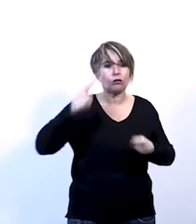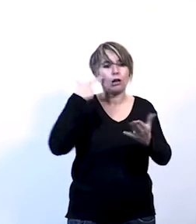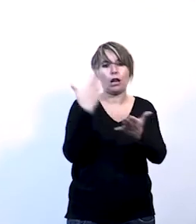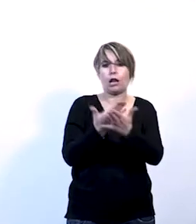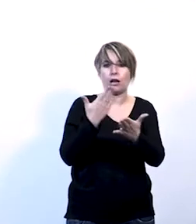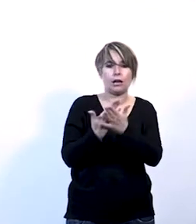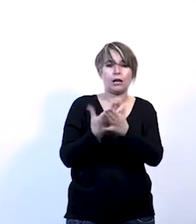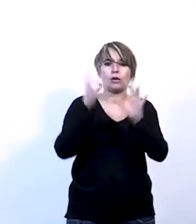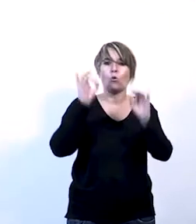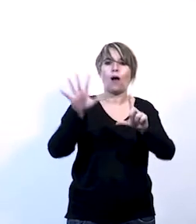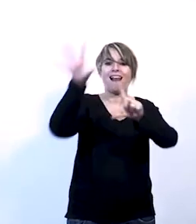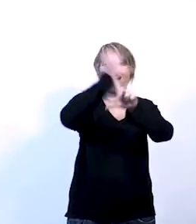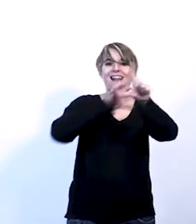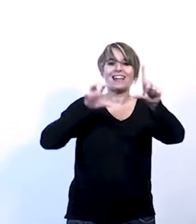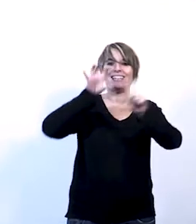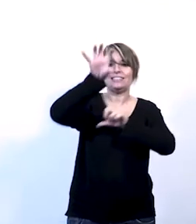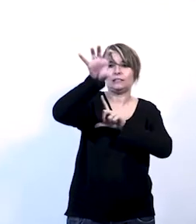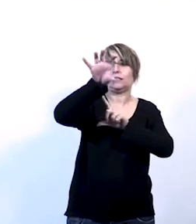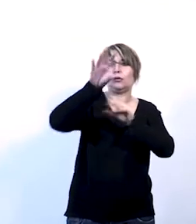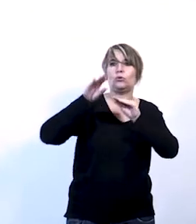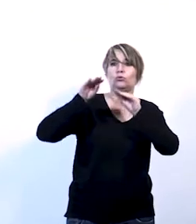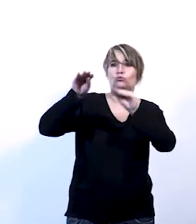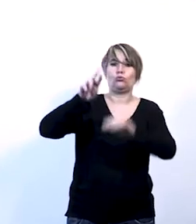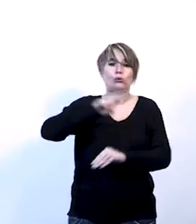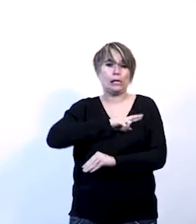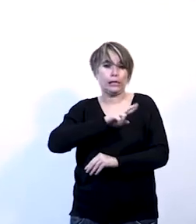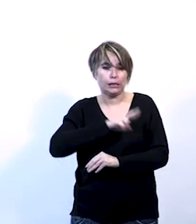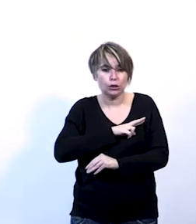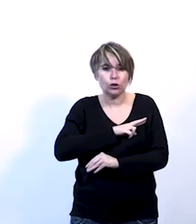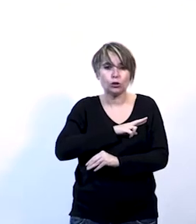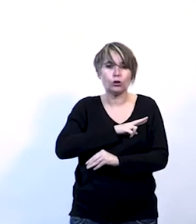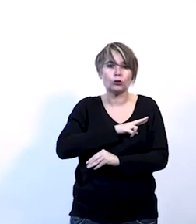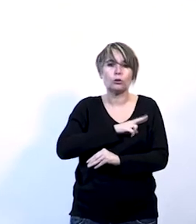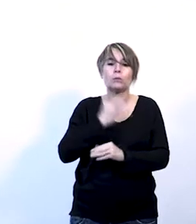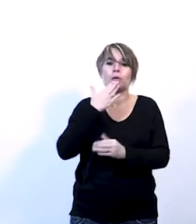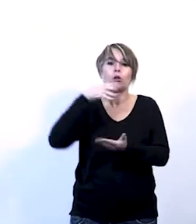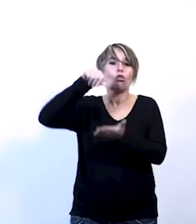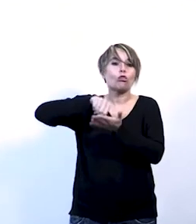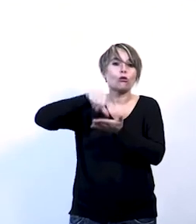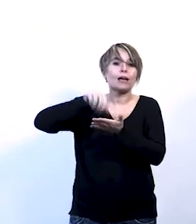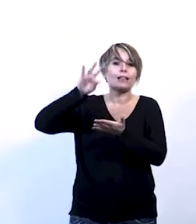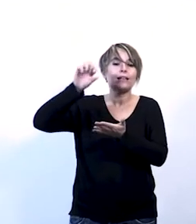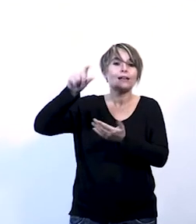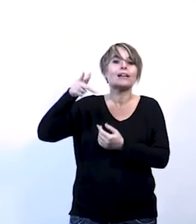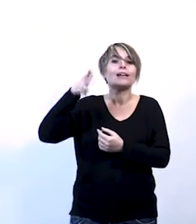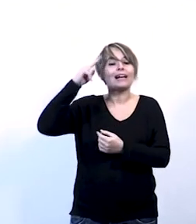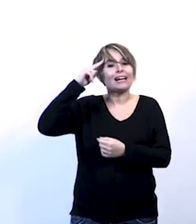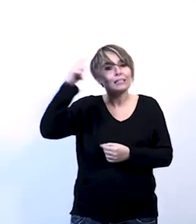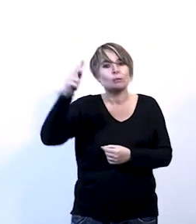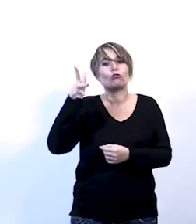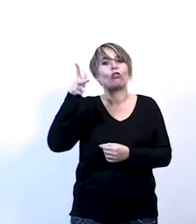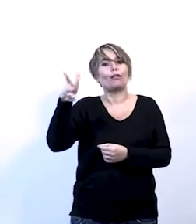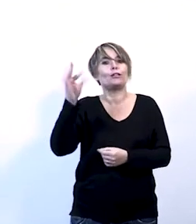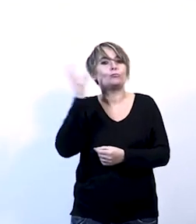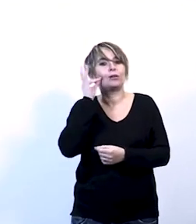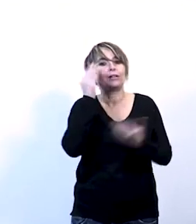mostrarse como un Estado dentro de lo que es a nivel religioso, con una ciudad como Tel Aviv, por ejemplo, que respeta los derechos y que invita